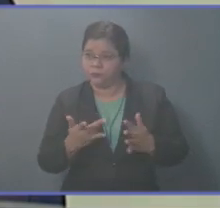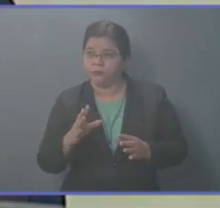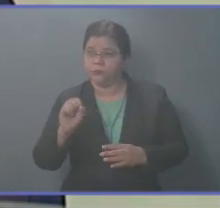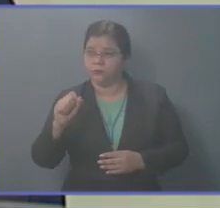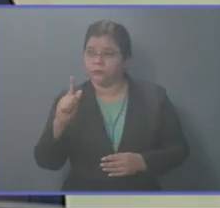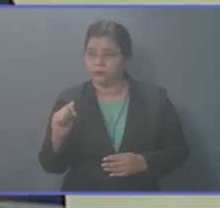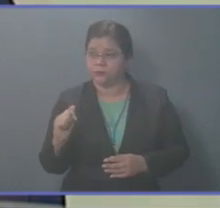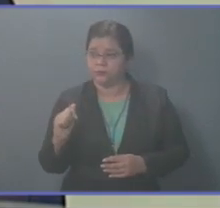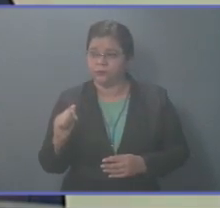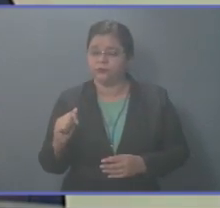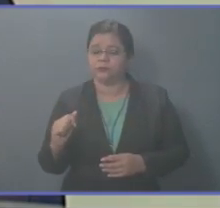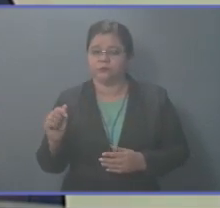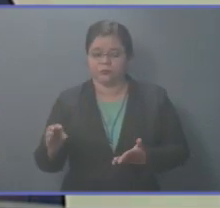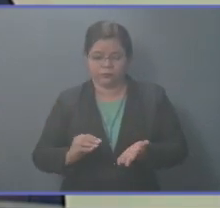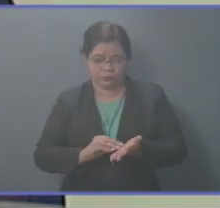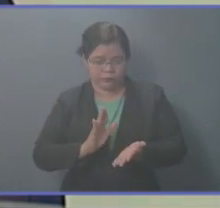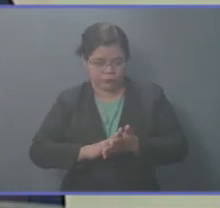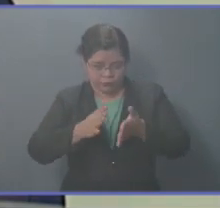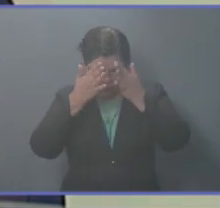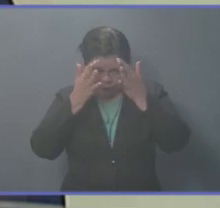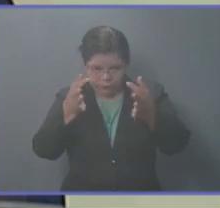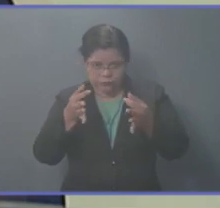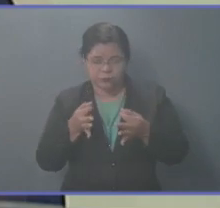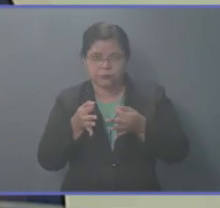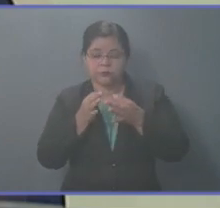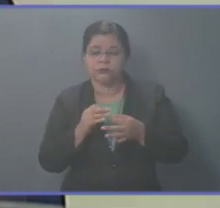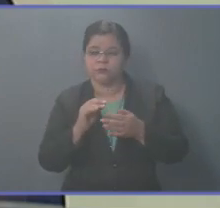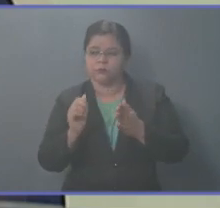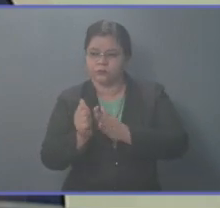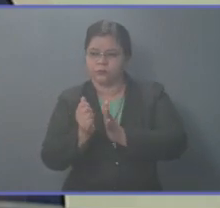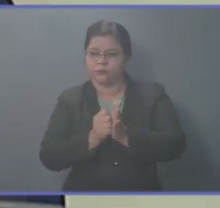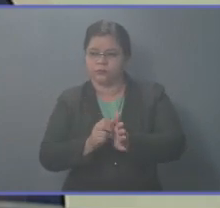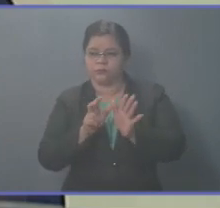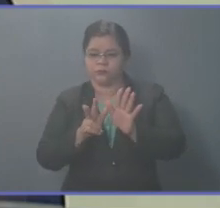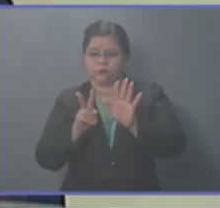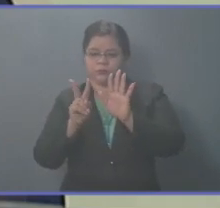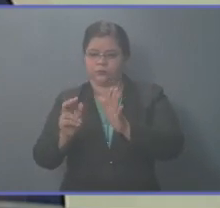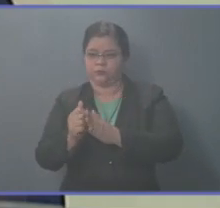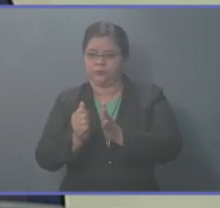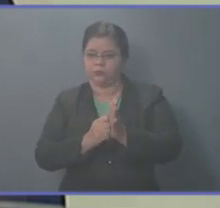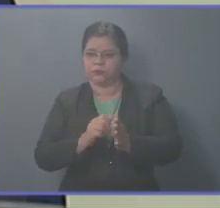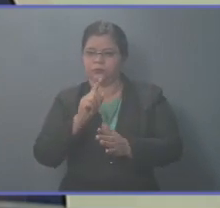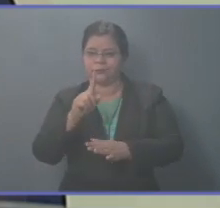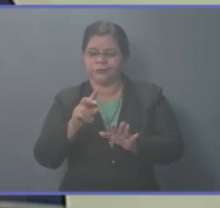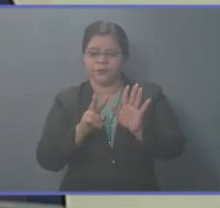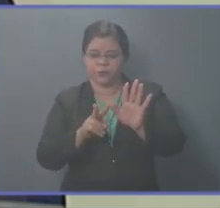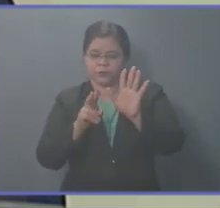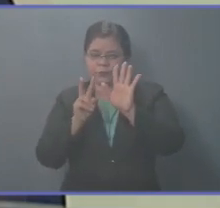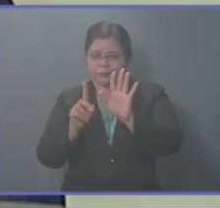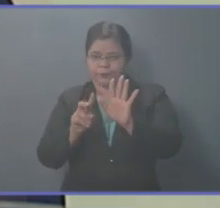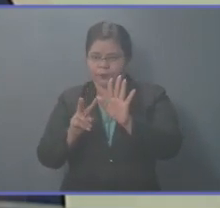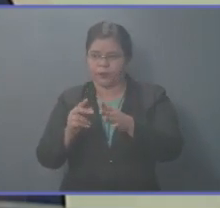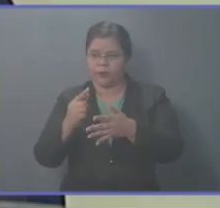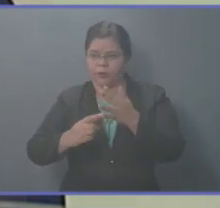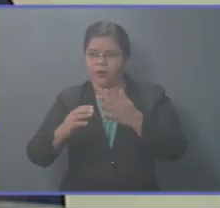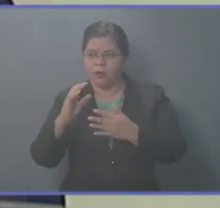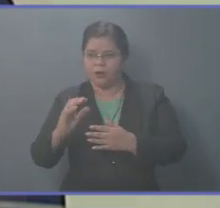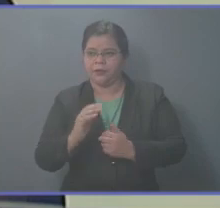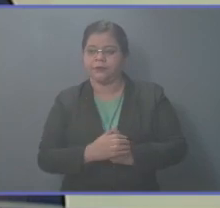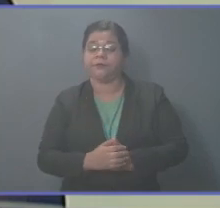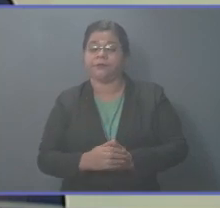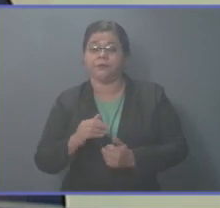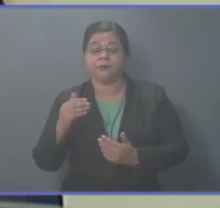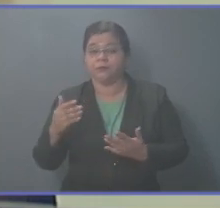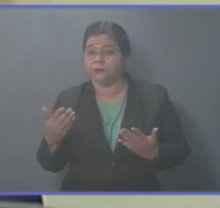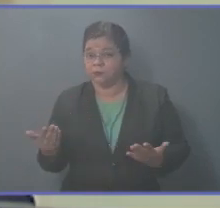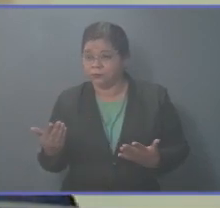sala emita una decisión interpretativa de los artículos 87 y 167 ordinal séptimo de la Constitución de la República debido